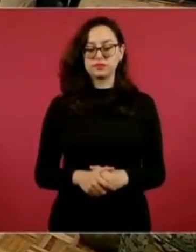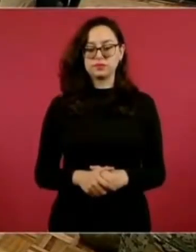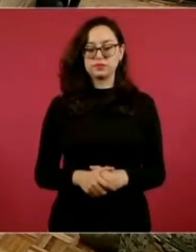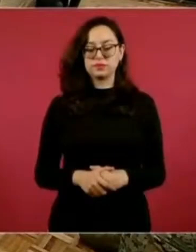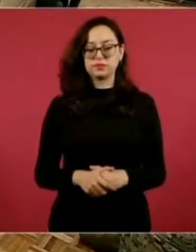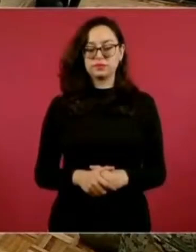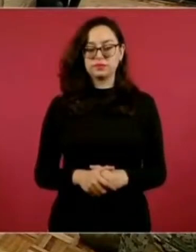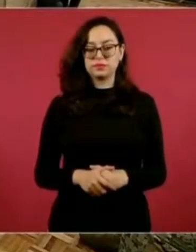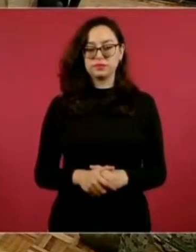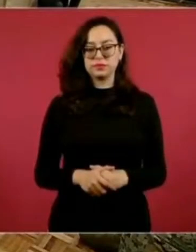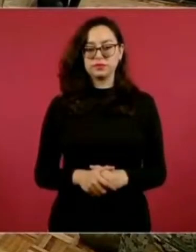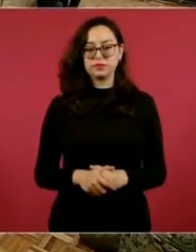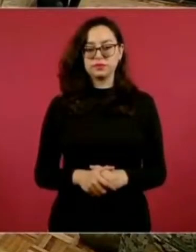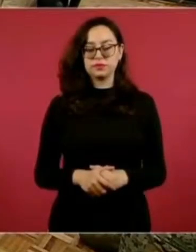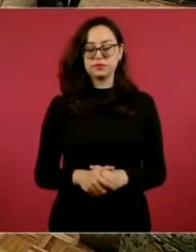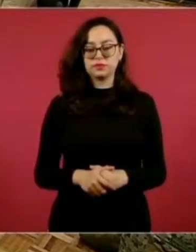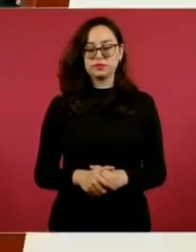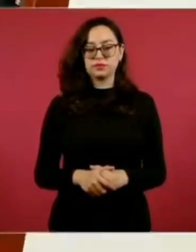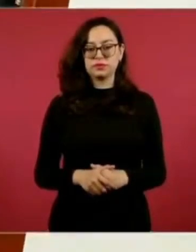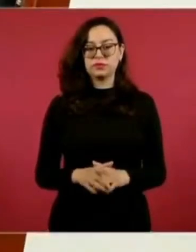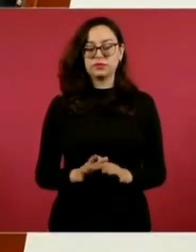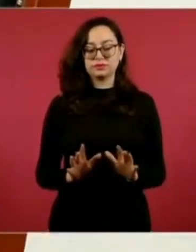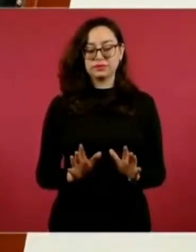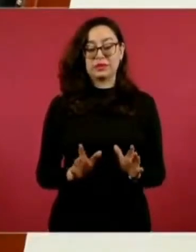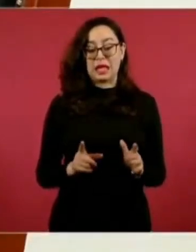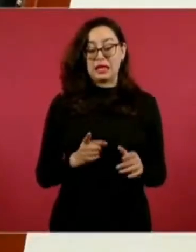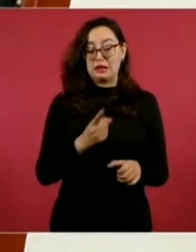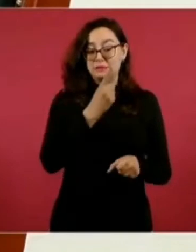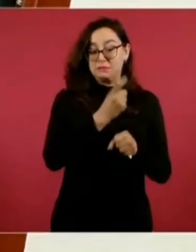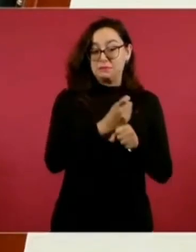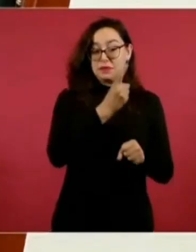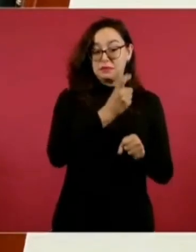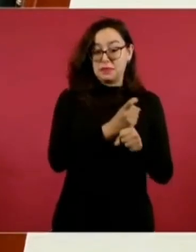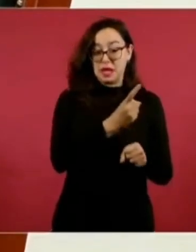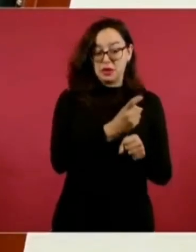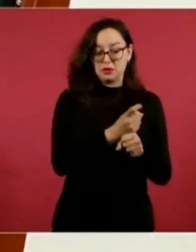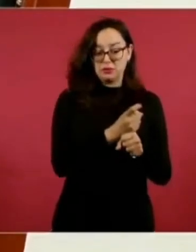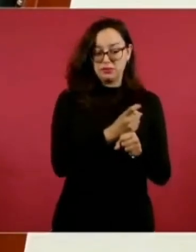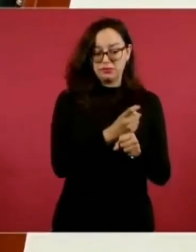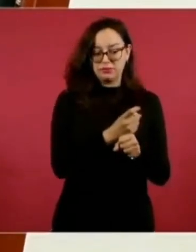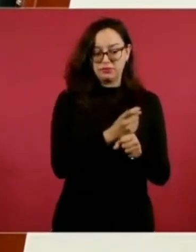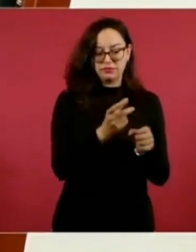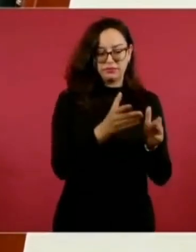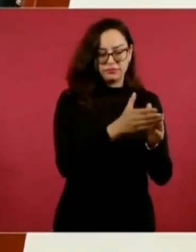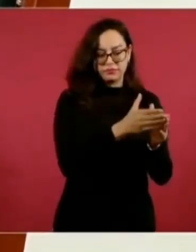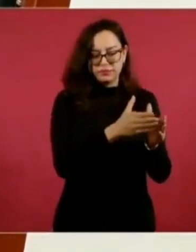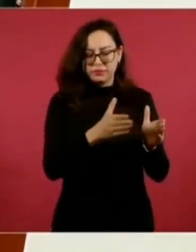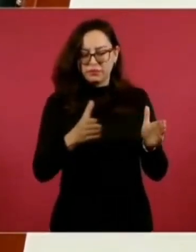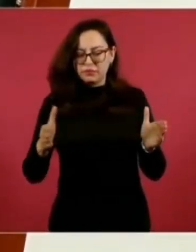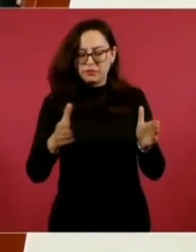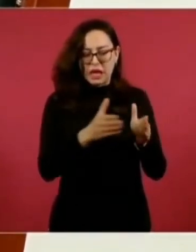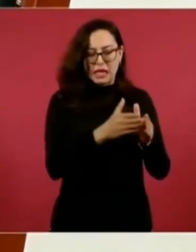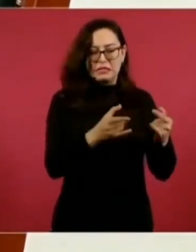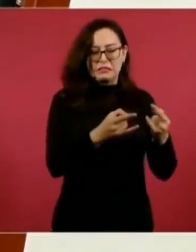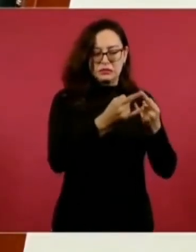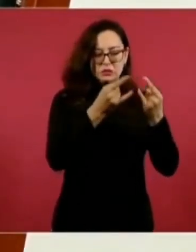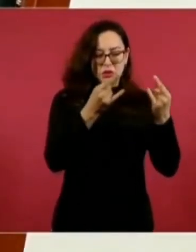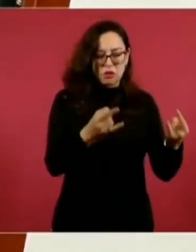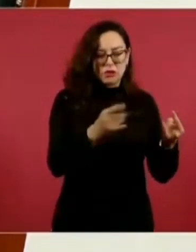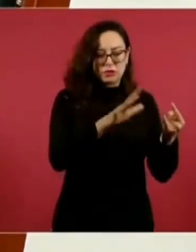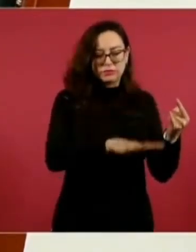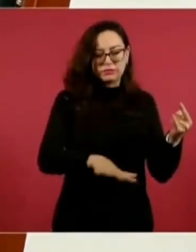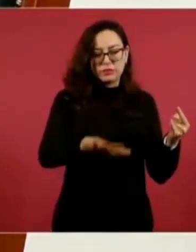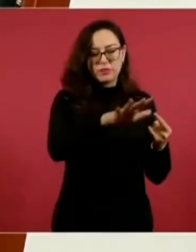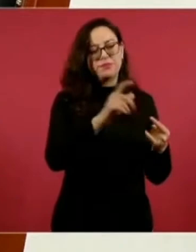se habló de que los responsables tenían que ver con autoridades locales de esa región